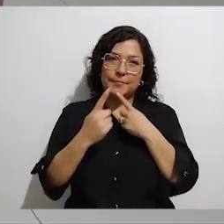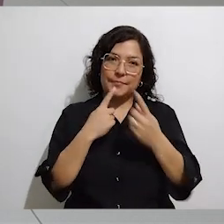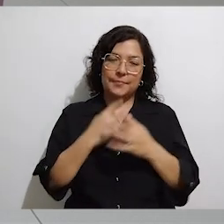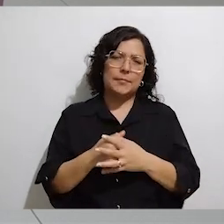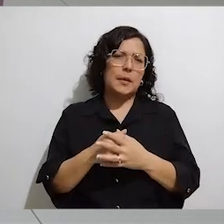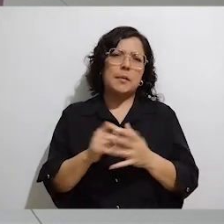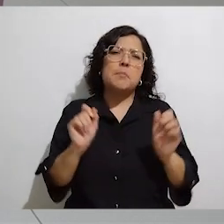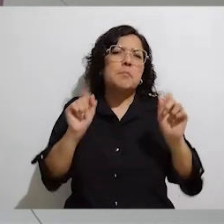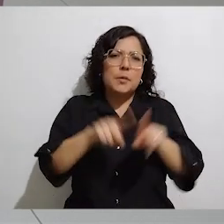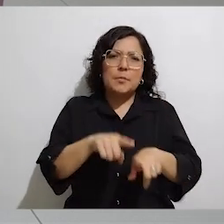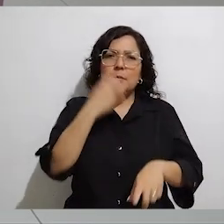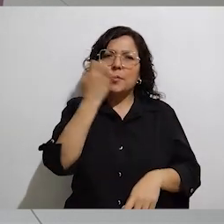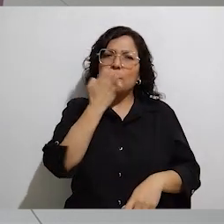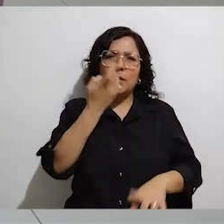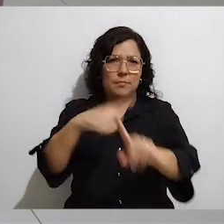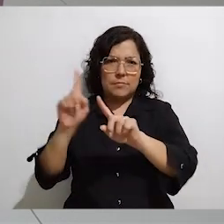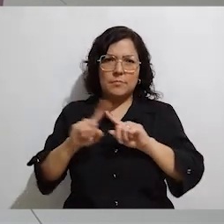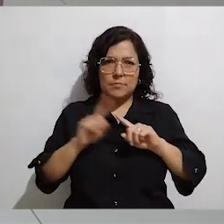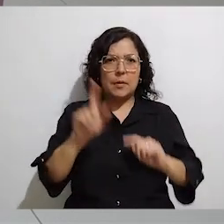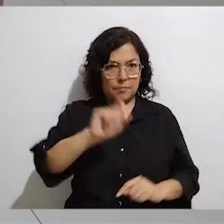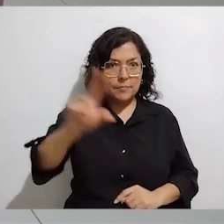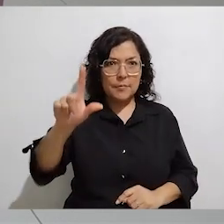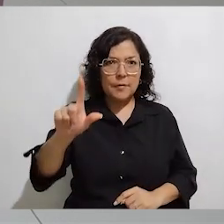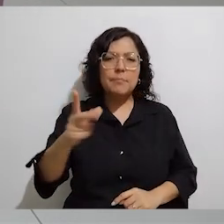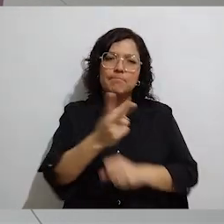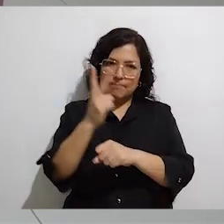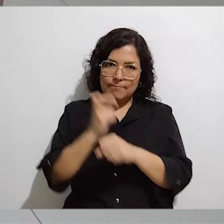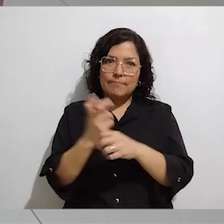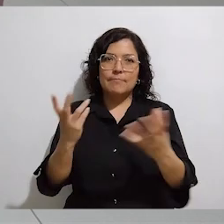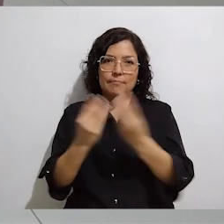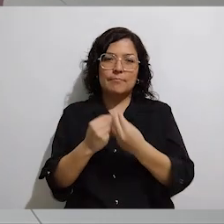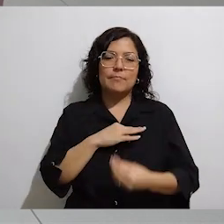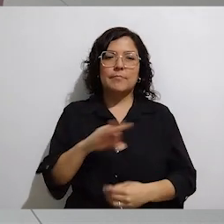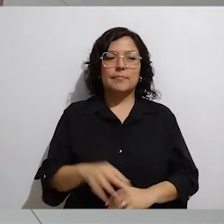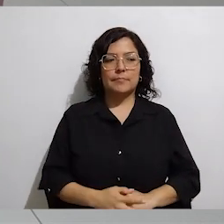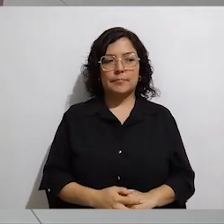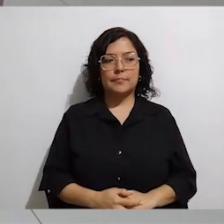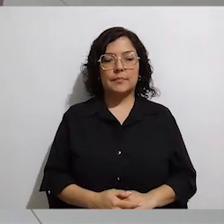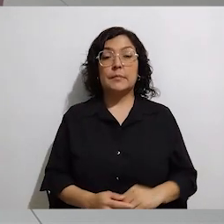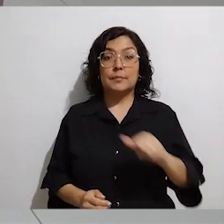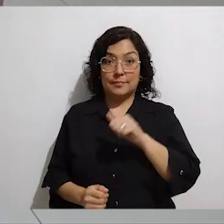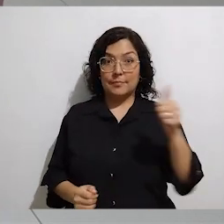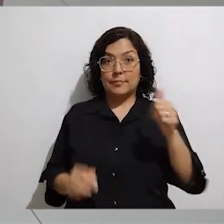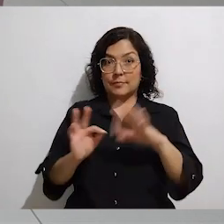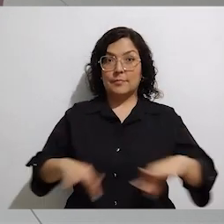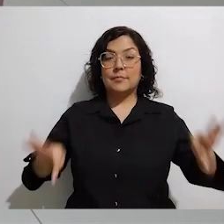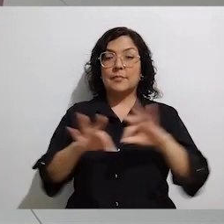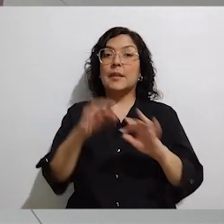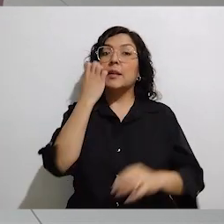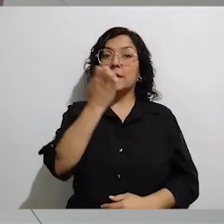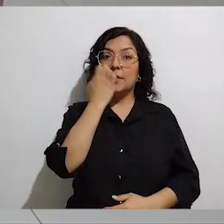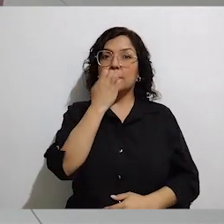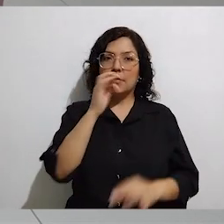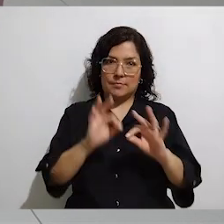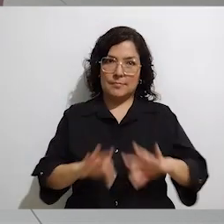o asociaciones de profesionistas. Un punto muy importante son las instituciones educativas.